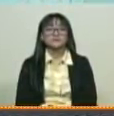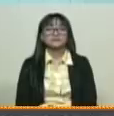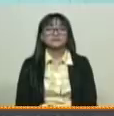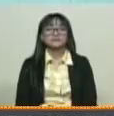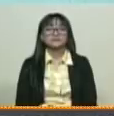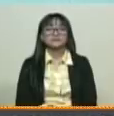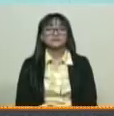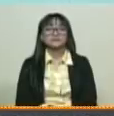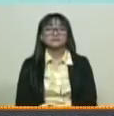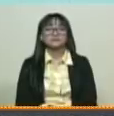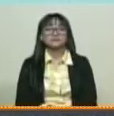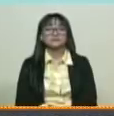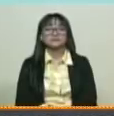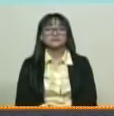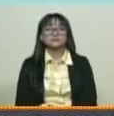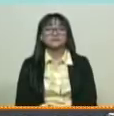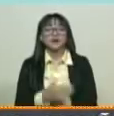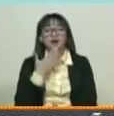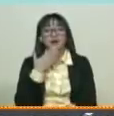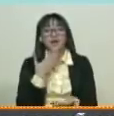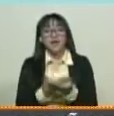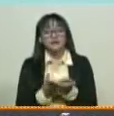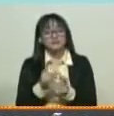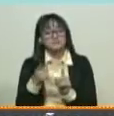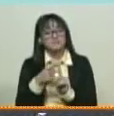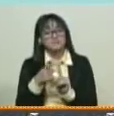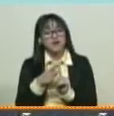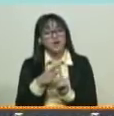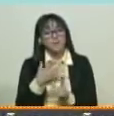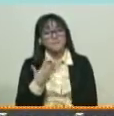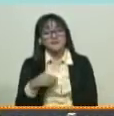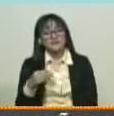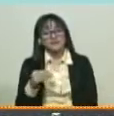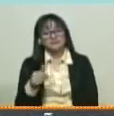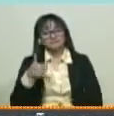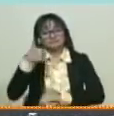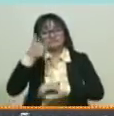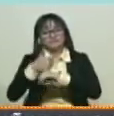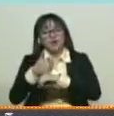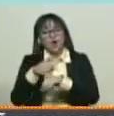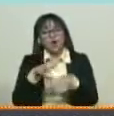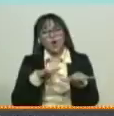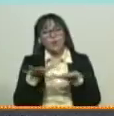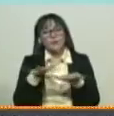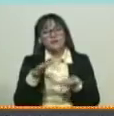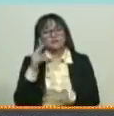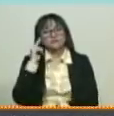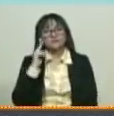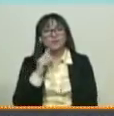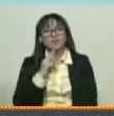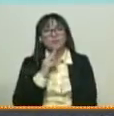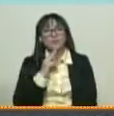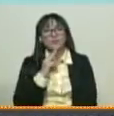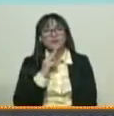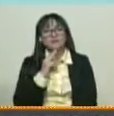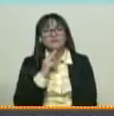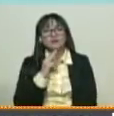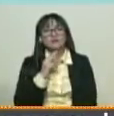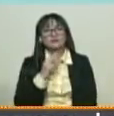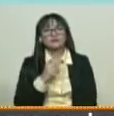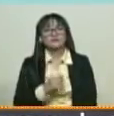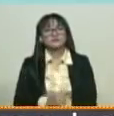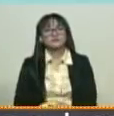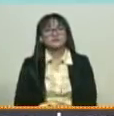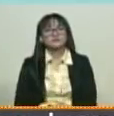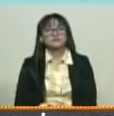Bueno, damos las gracias al presidente, al jefe del comando de campaña, Simón Bolívar, del Gran Frente Amplio